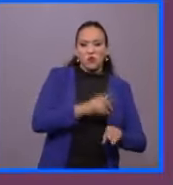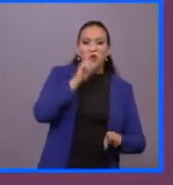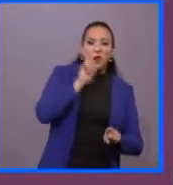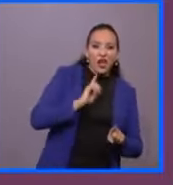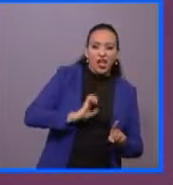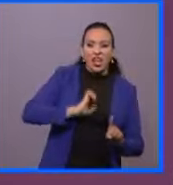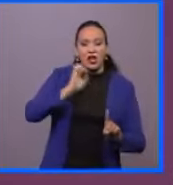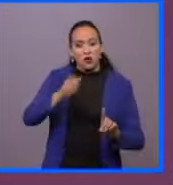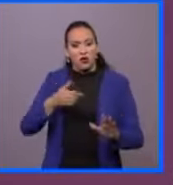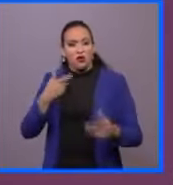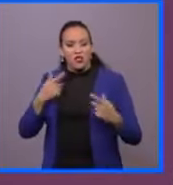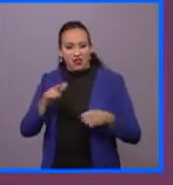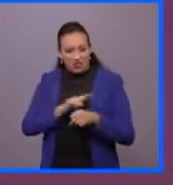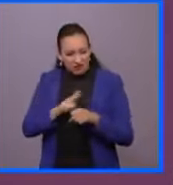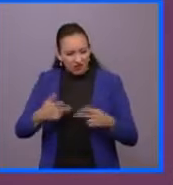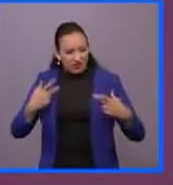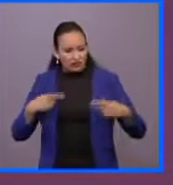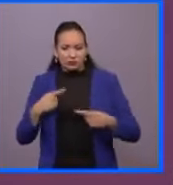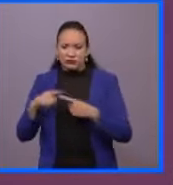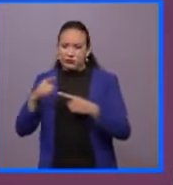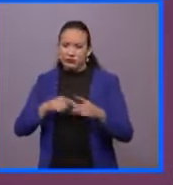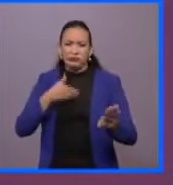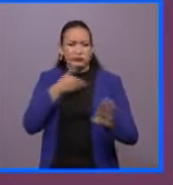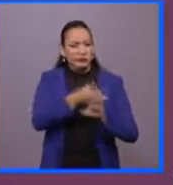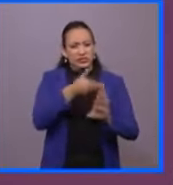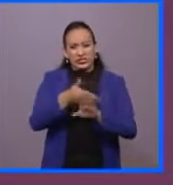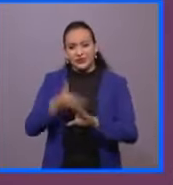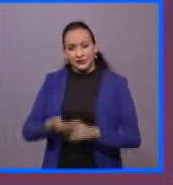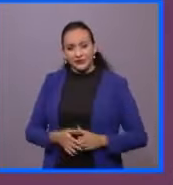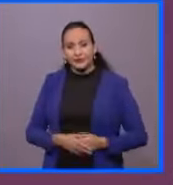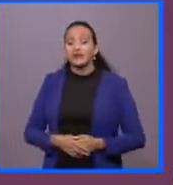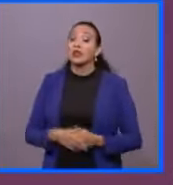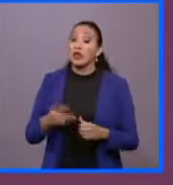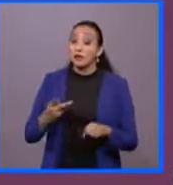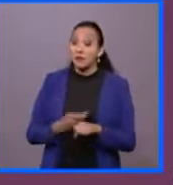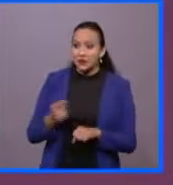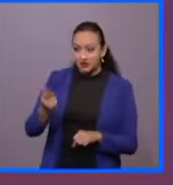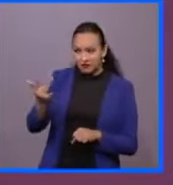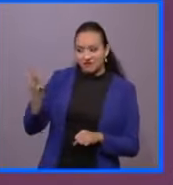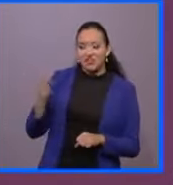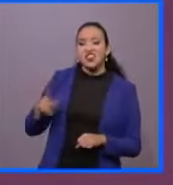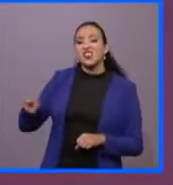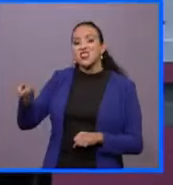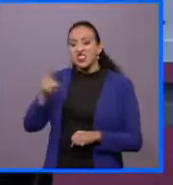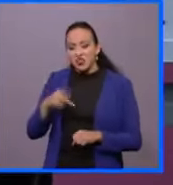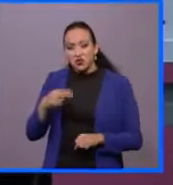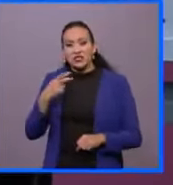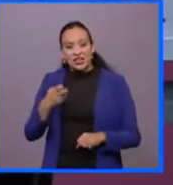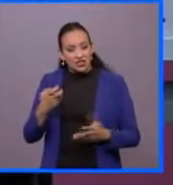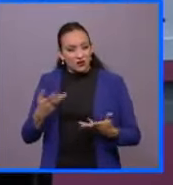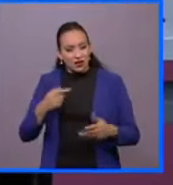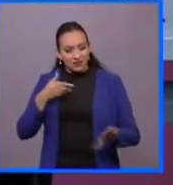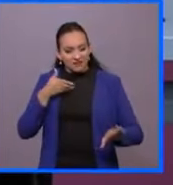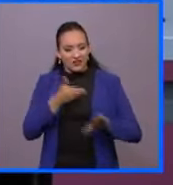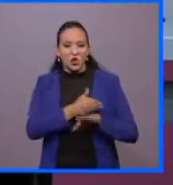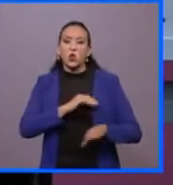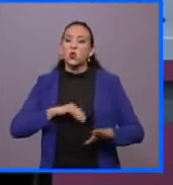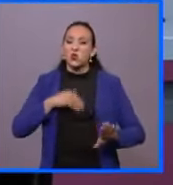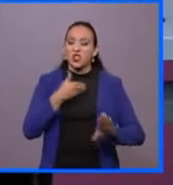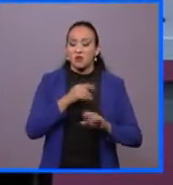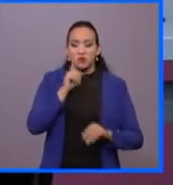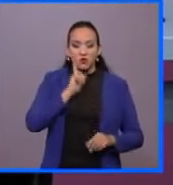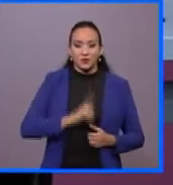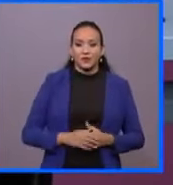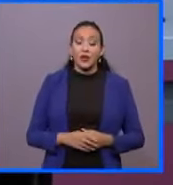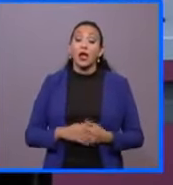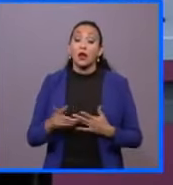que los neofascismos o los fascismos han utilizado y han instrumentalizado la misoginia. Por otra parte, la experta